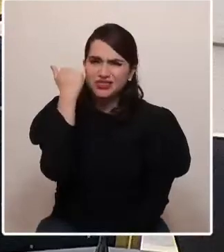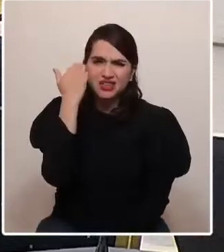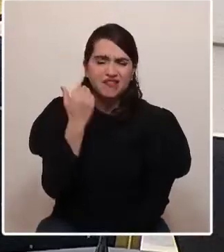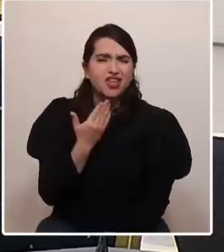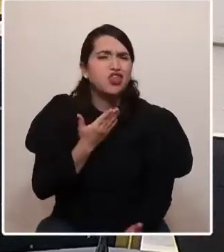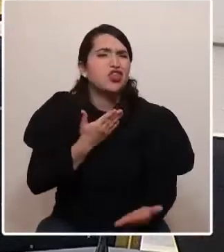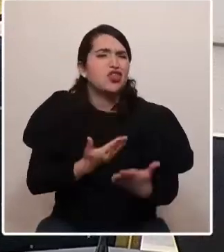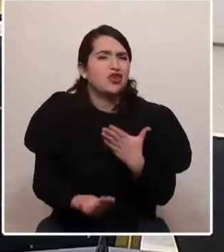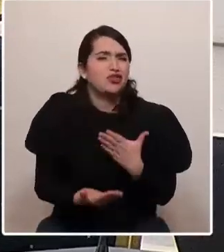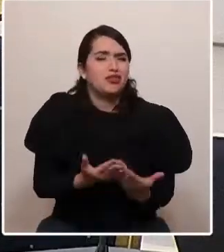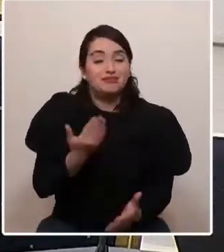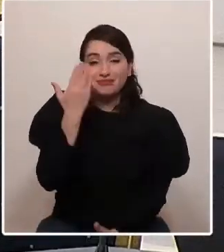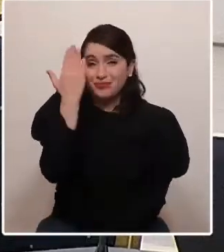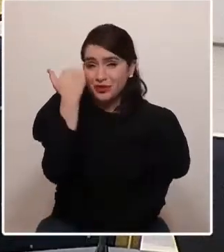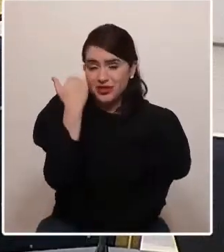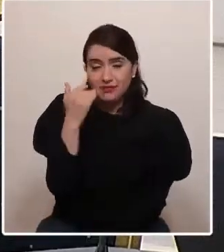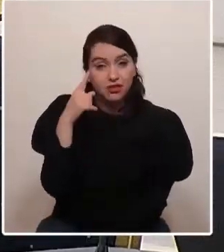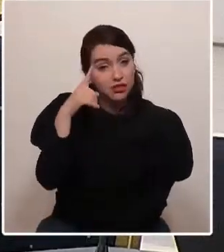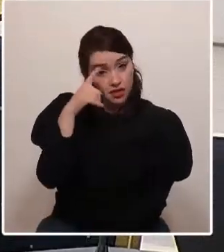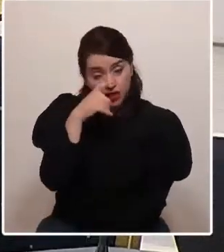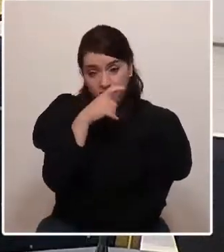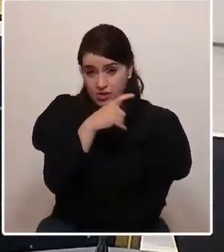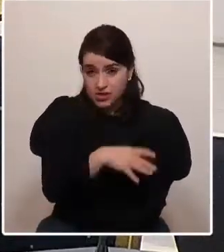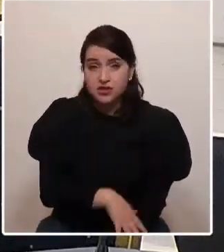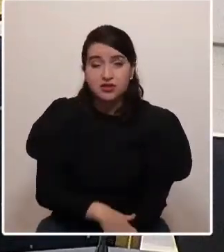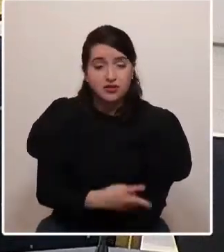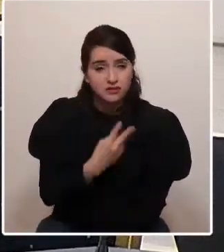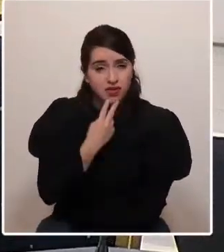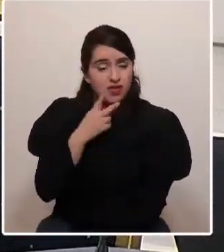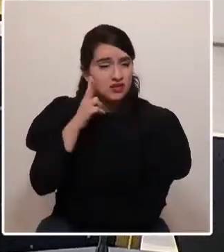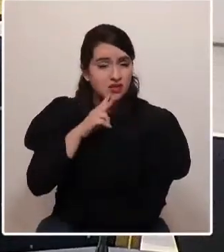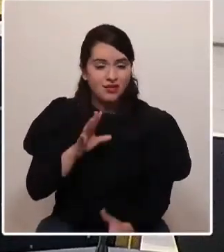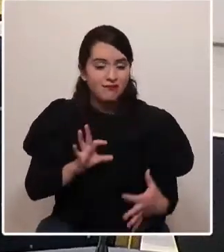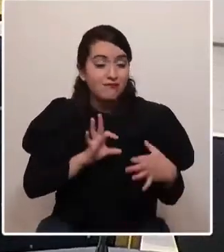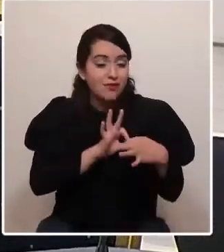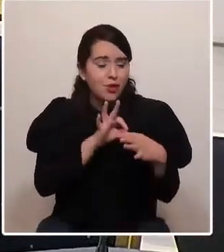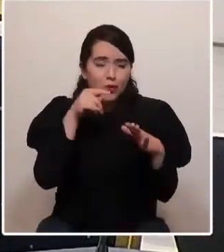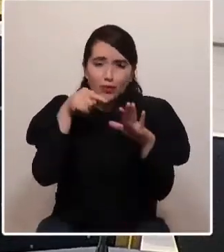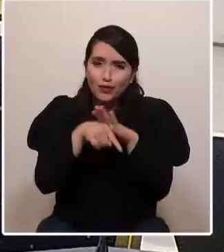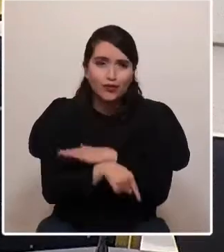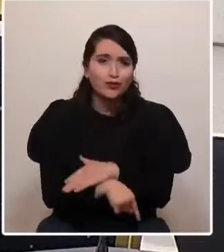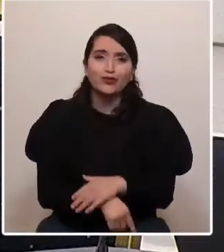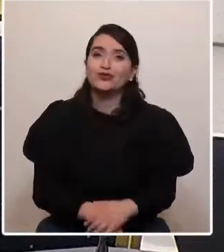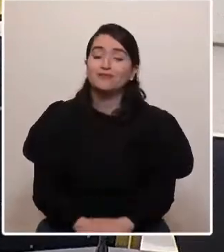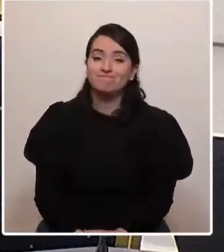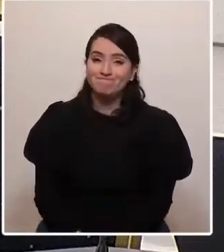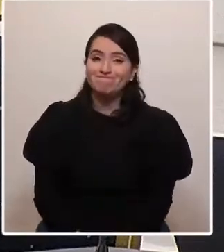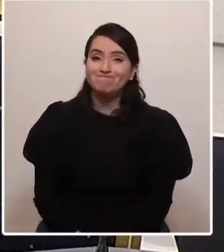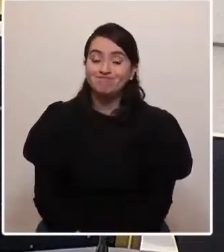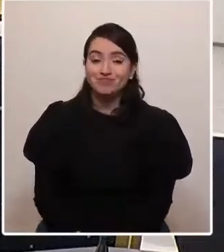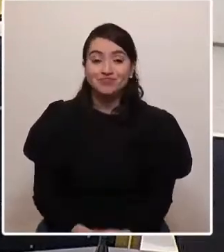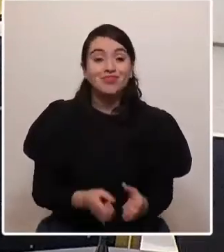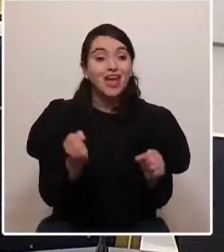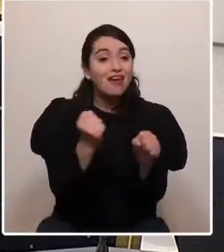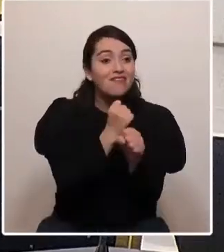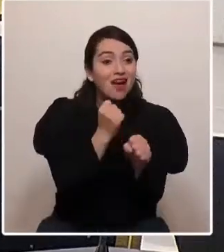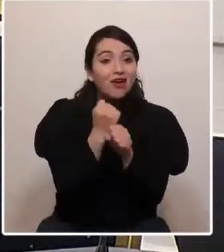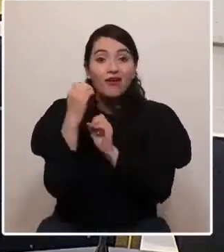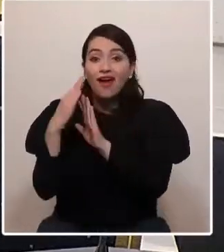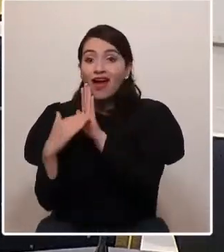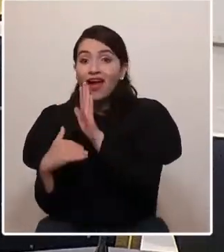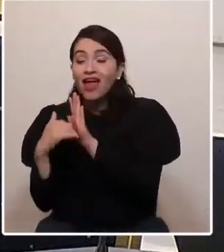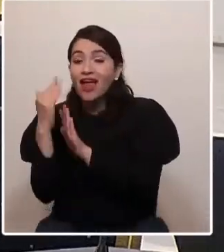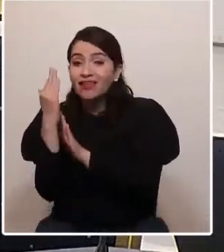dónde venían. Qué difícil construir la vida sin ese vínculo profundo. A partir de estos trabajos artísticos se ha